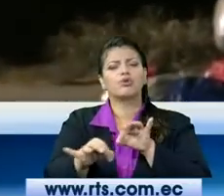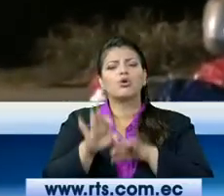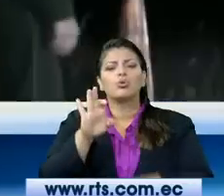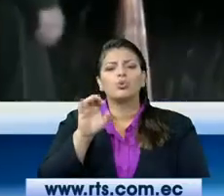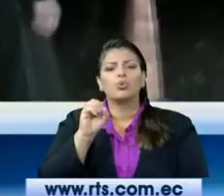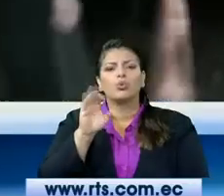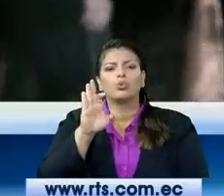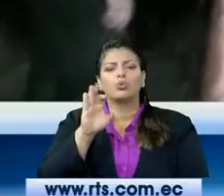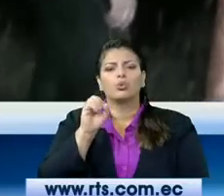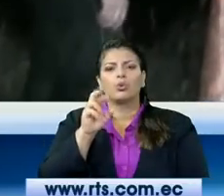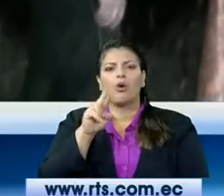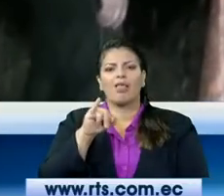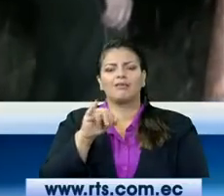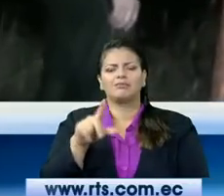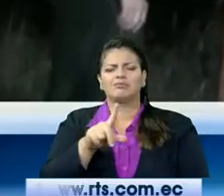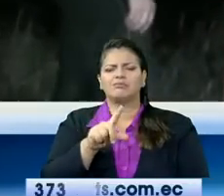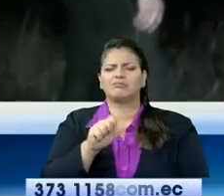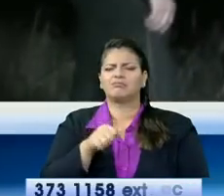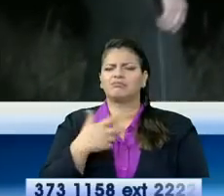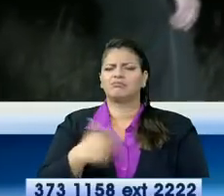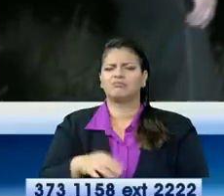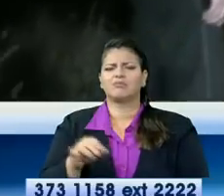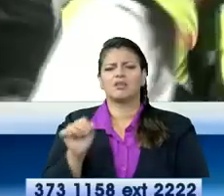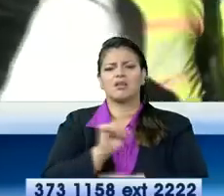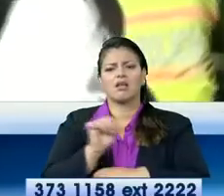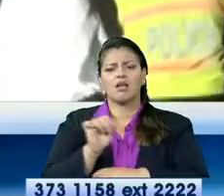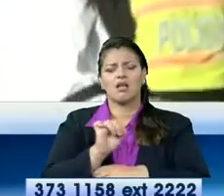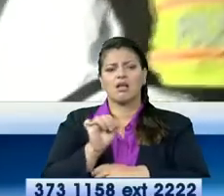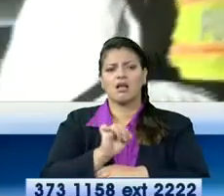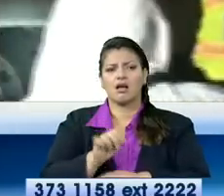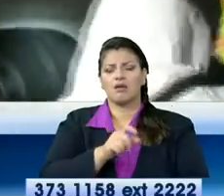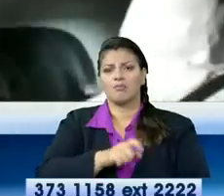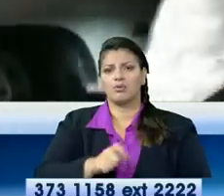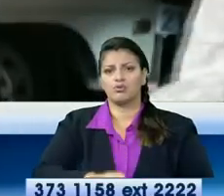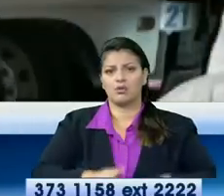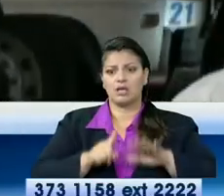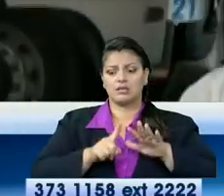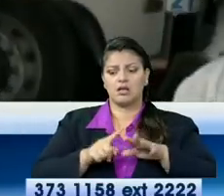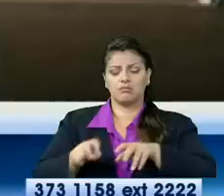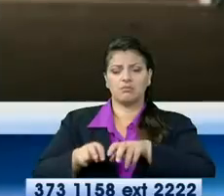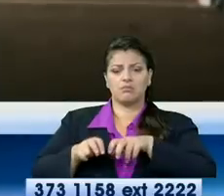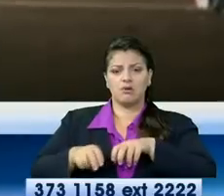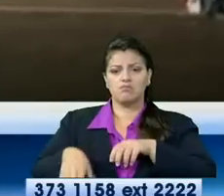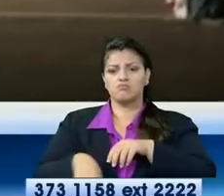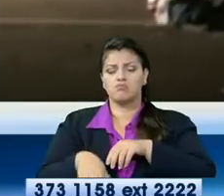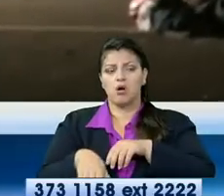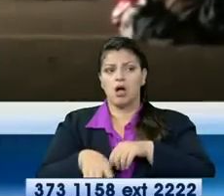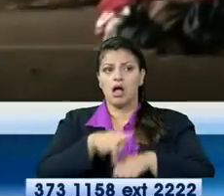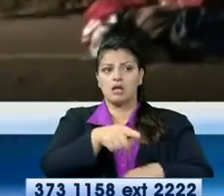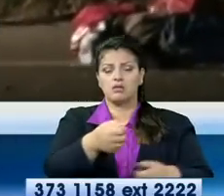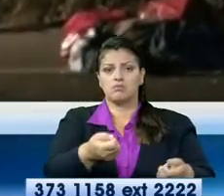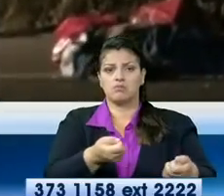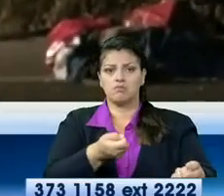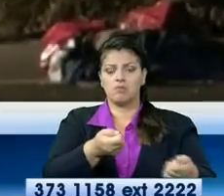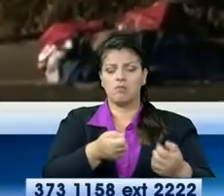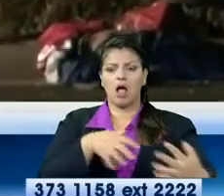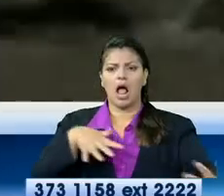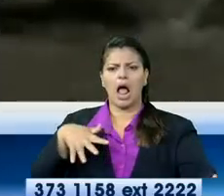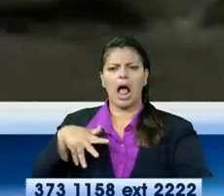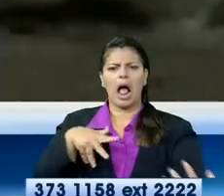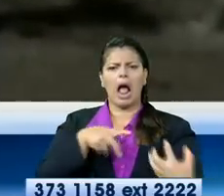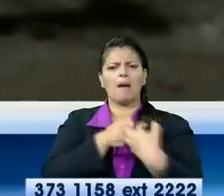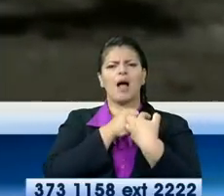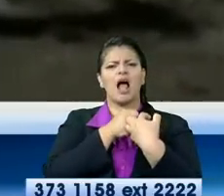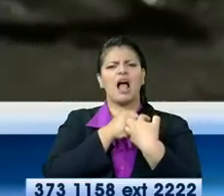fallecidas. Mientras el fiscal ordenaba el levantamiento de los 12 cadáveres del anterior accidente, ya se conocía casi simultáneamente de